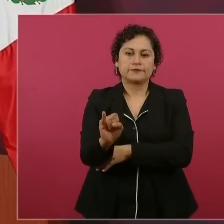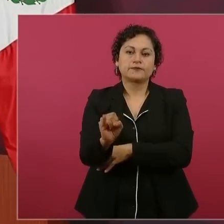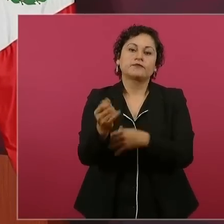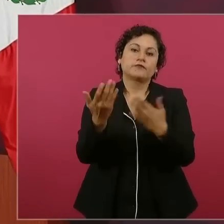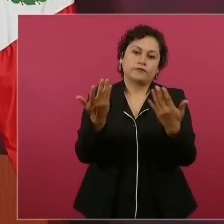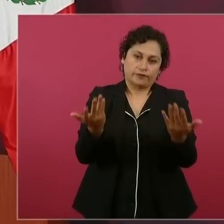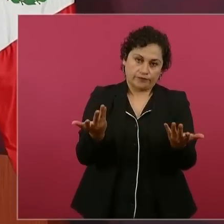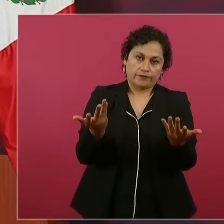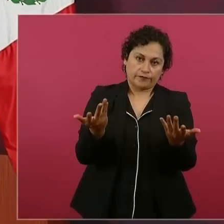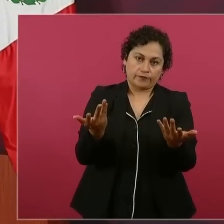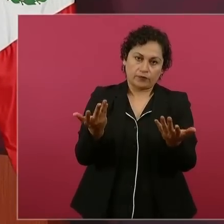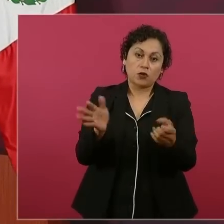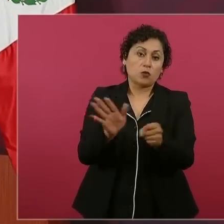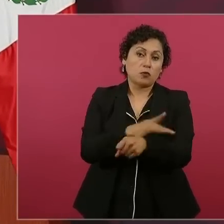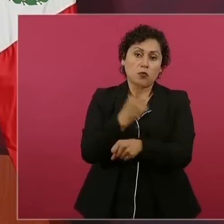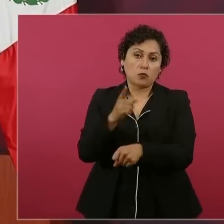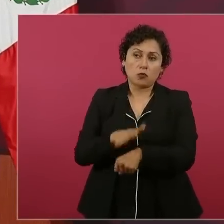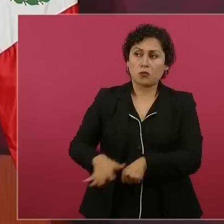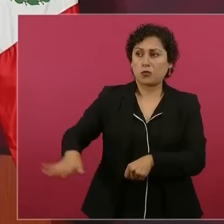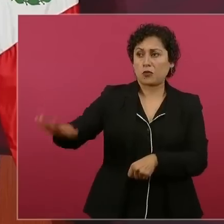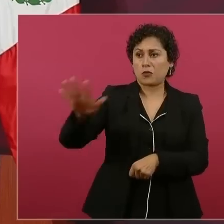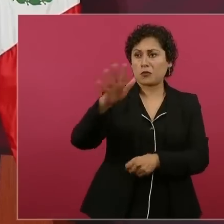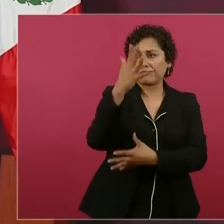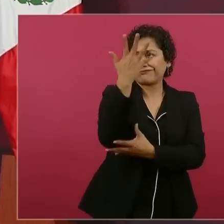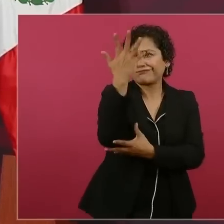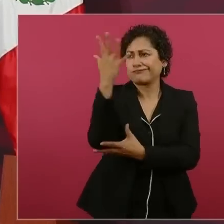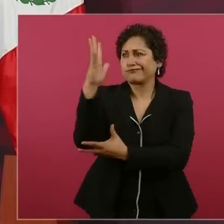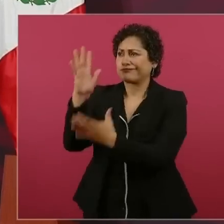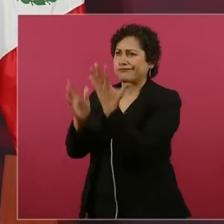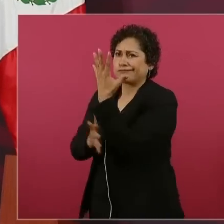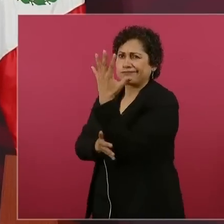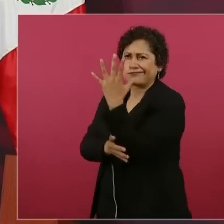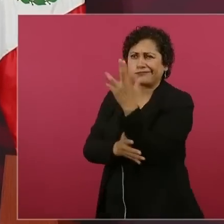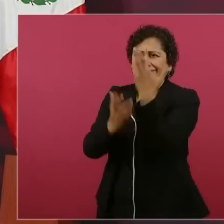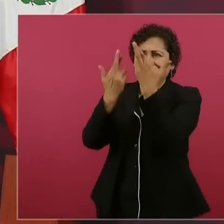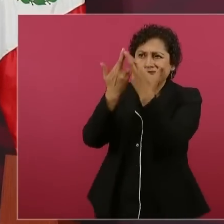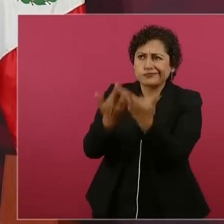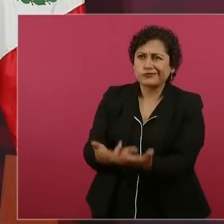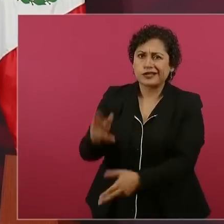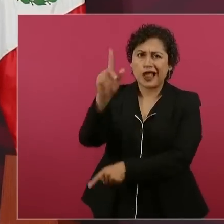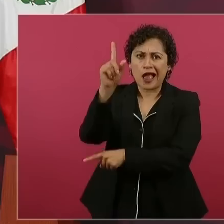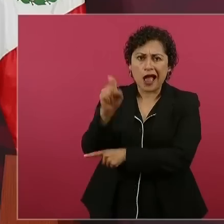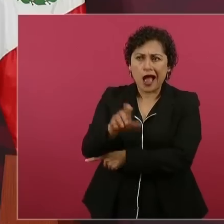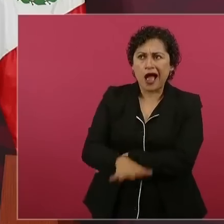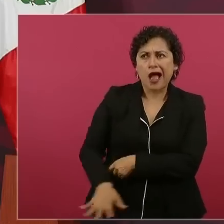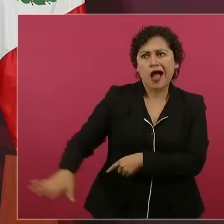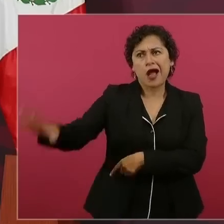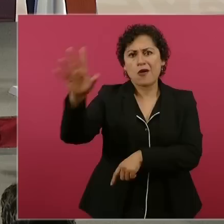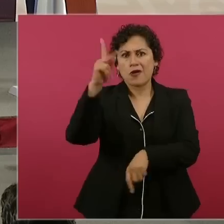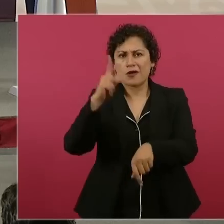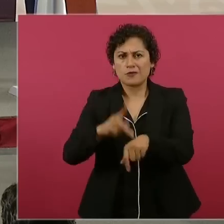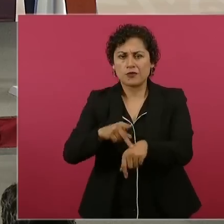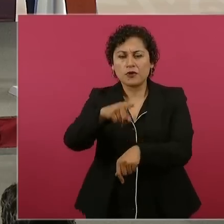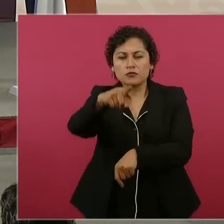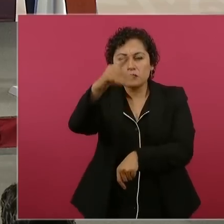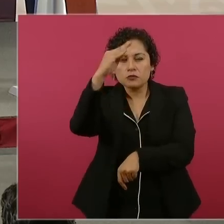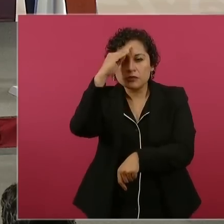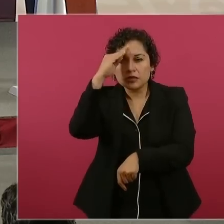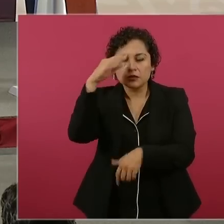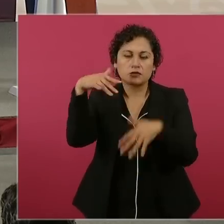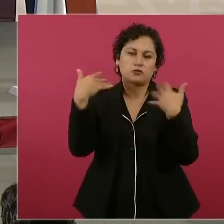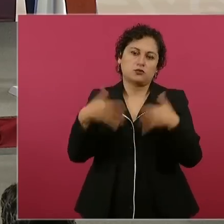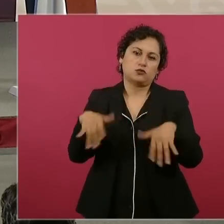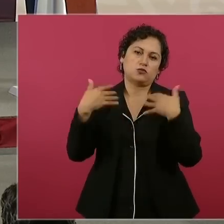por todos los recursos naturales que se tienen en esta zona. Nada más imaginen el turismo.